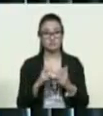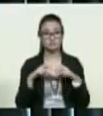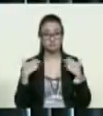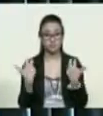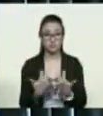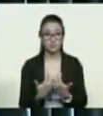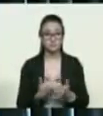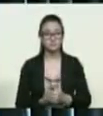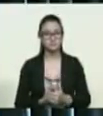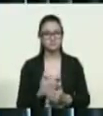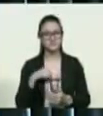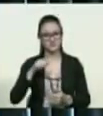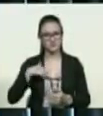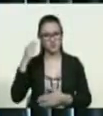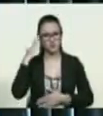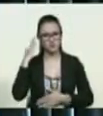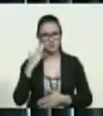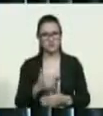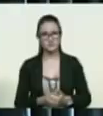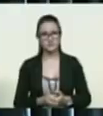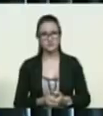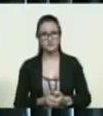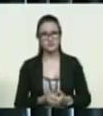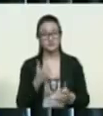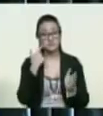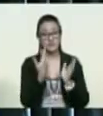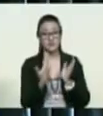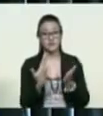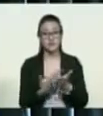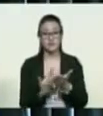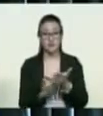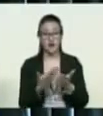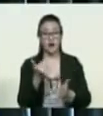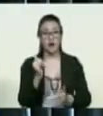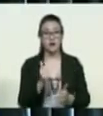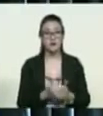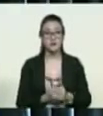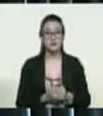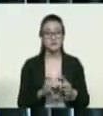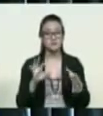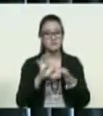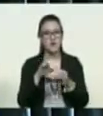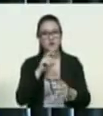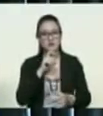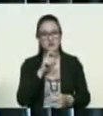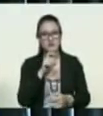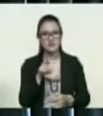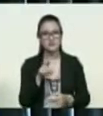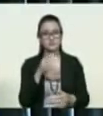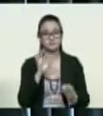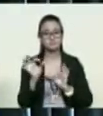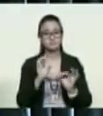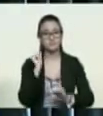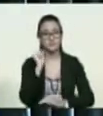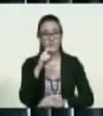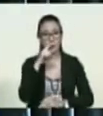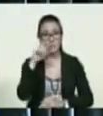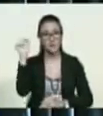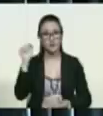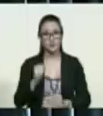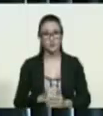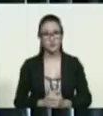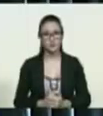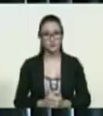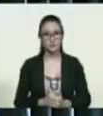Yo sabía que eso iba a pasar. Estamos presentando el testimonio del cómplice necesario del magnicidio en grado de frustración y